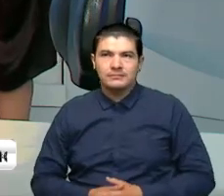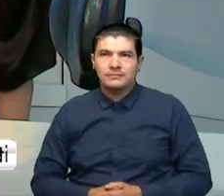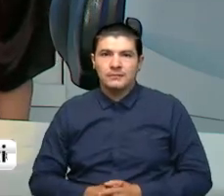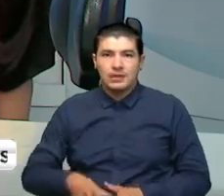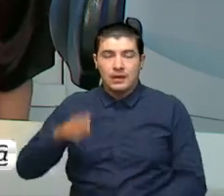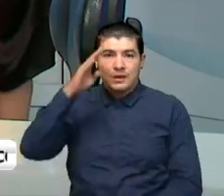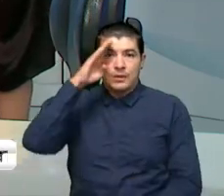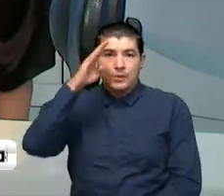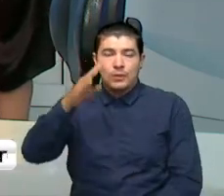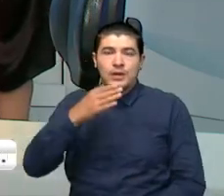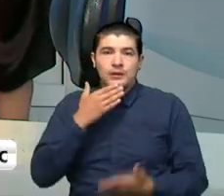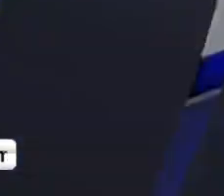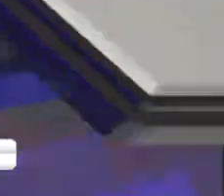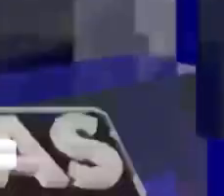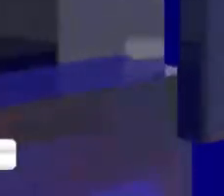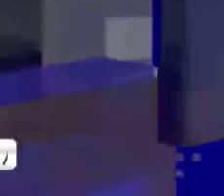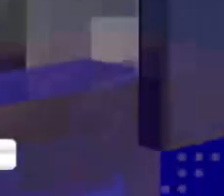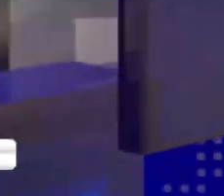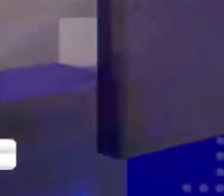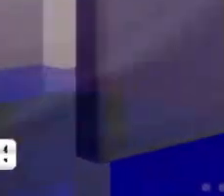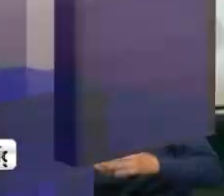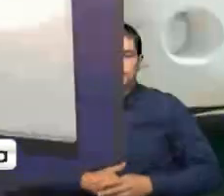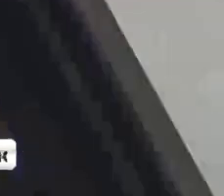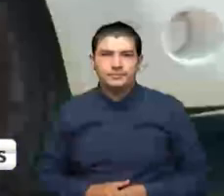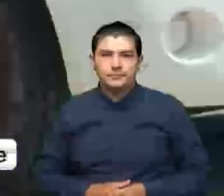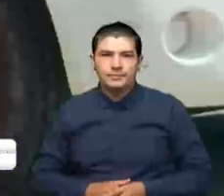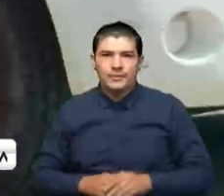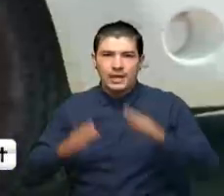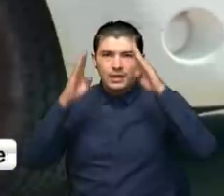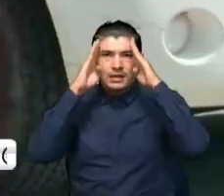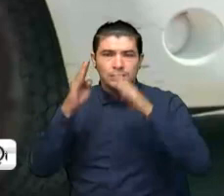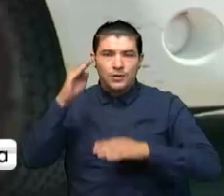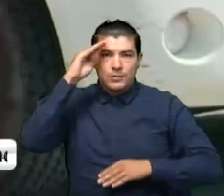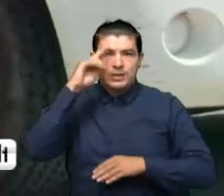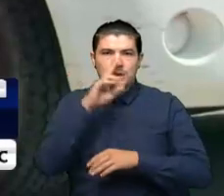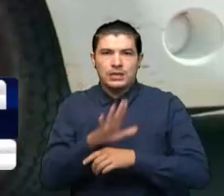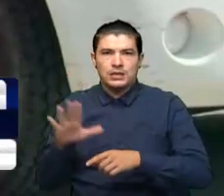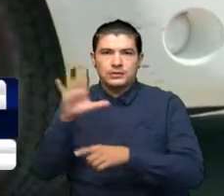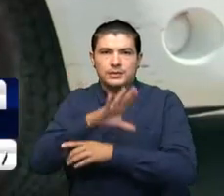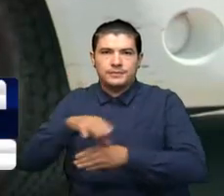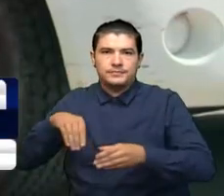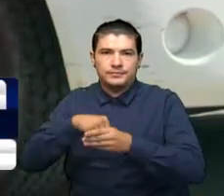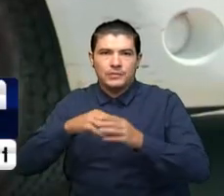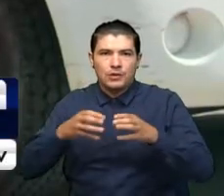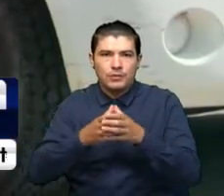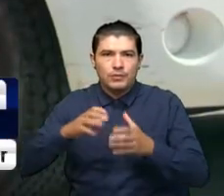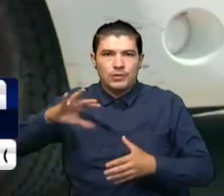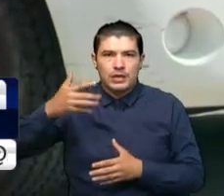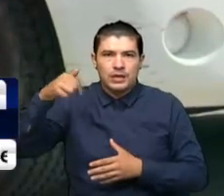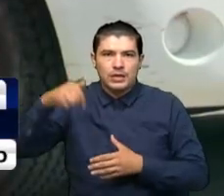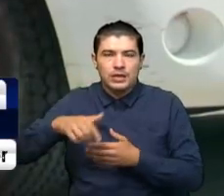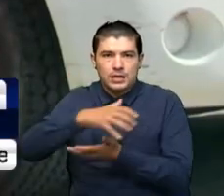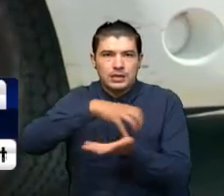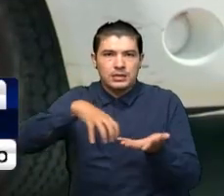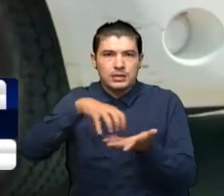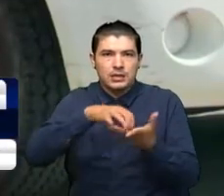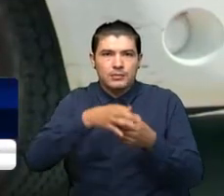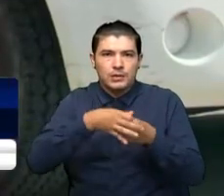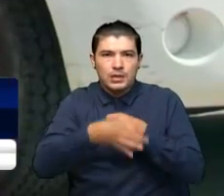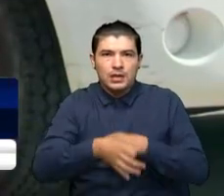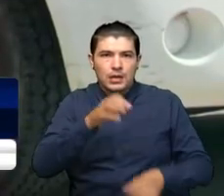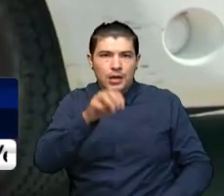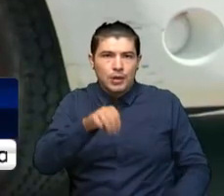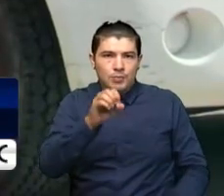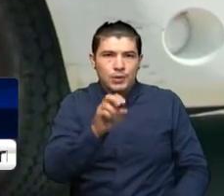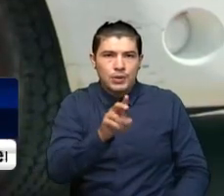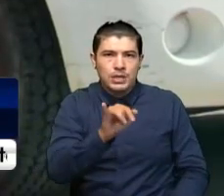Hola, ¿qué tal? Atención, que la Policía Nacional, perteneciente al 5º Distrito, con sede en la ciudad de Moniquirá,